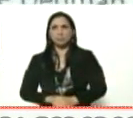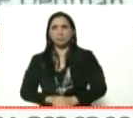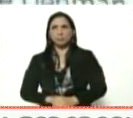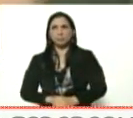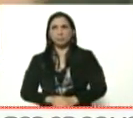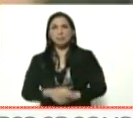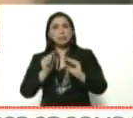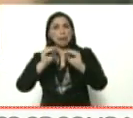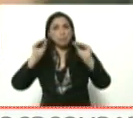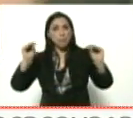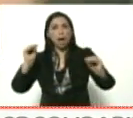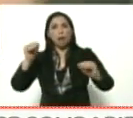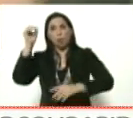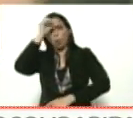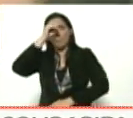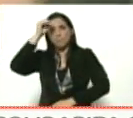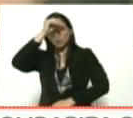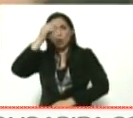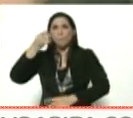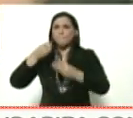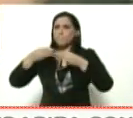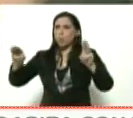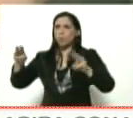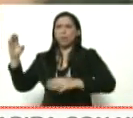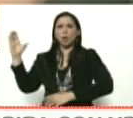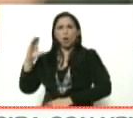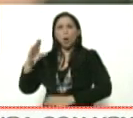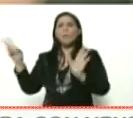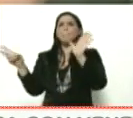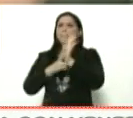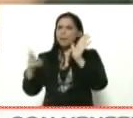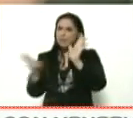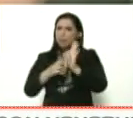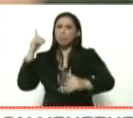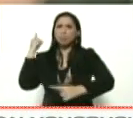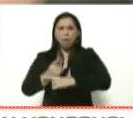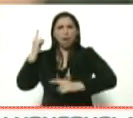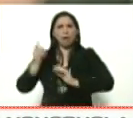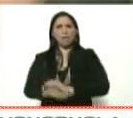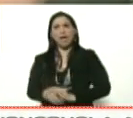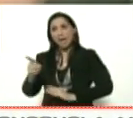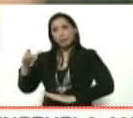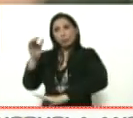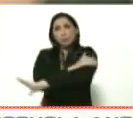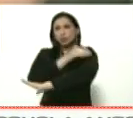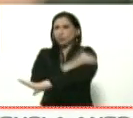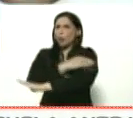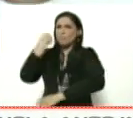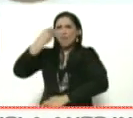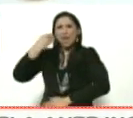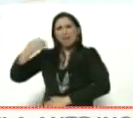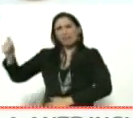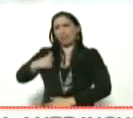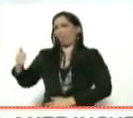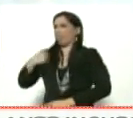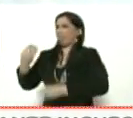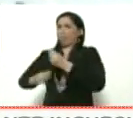Hago un llamado a la opinión pública de Colombia, la verdad. Esa oligarquía cree que puede hacer lo que